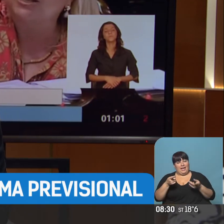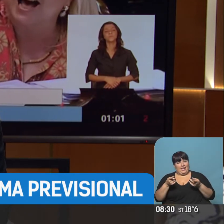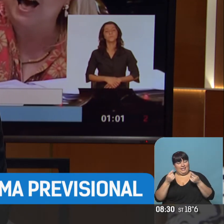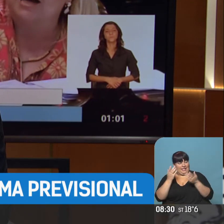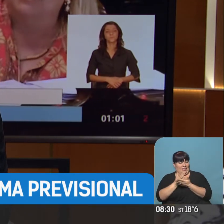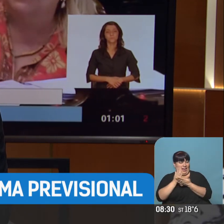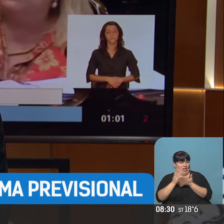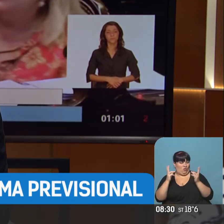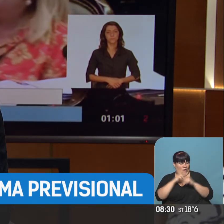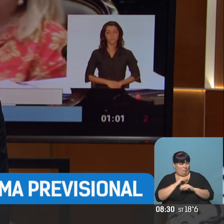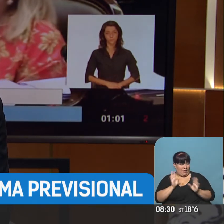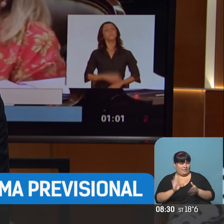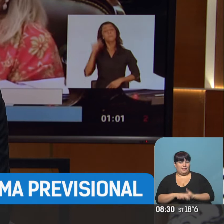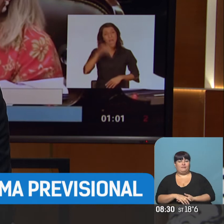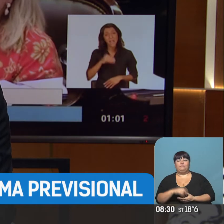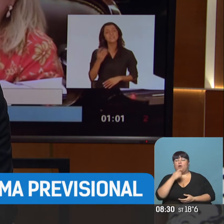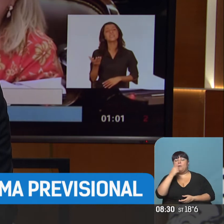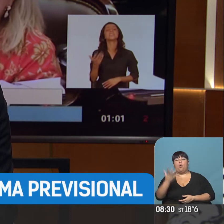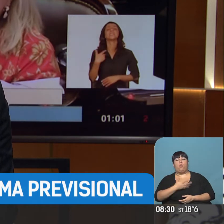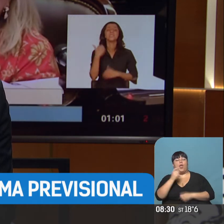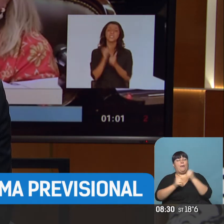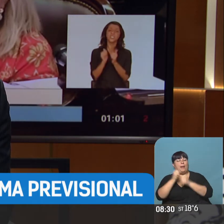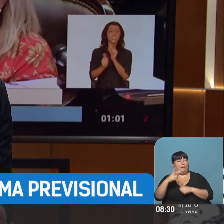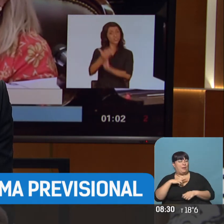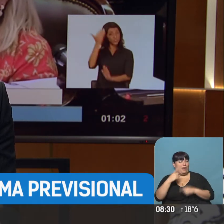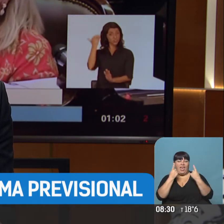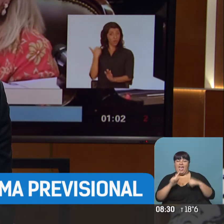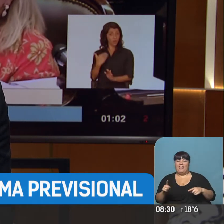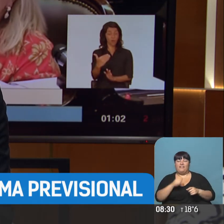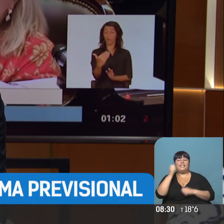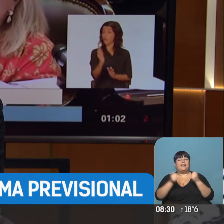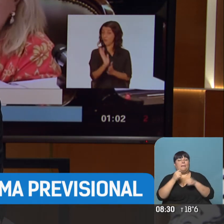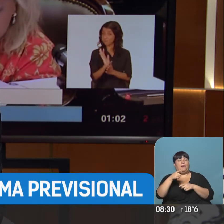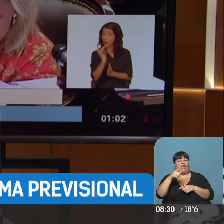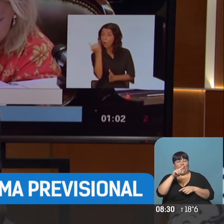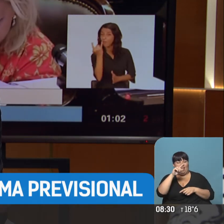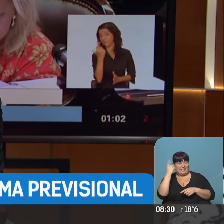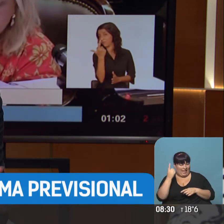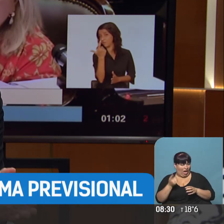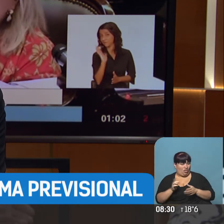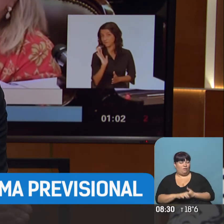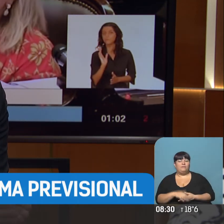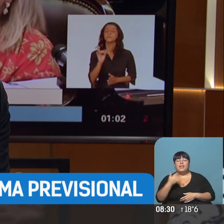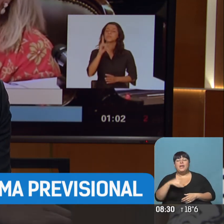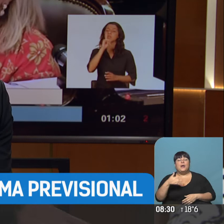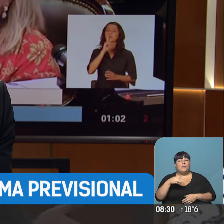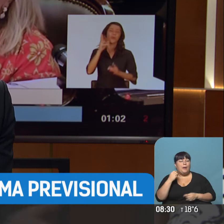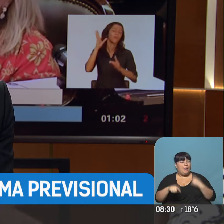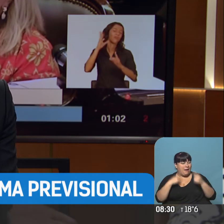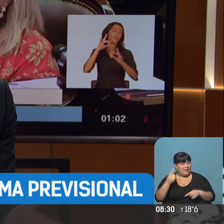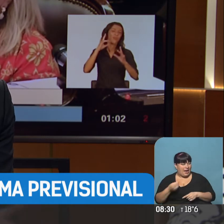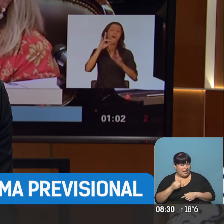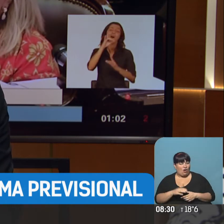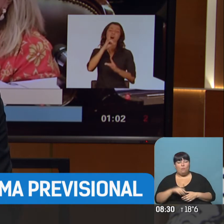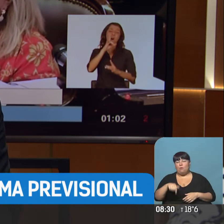derecho para un empleador privado no es la misma que para el empleador Estado. Y lo que va a suceder mañana,